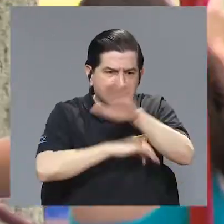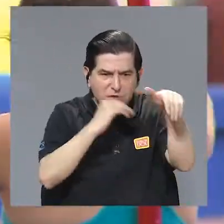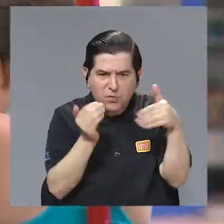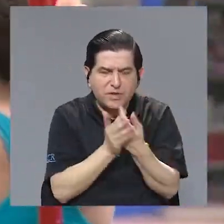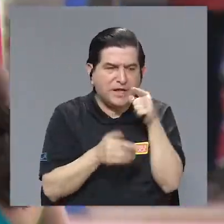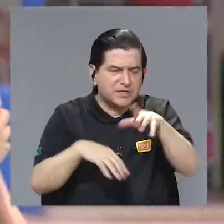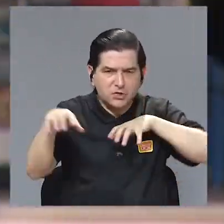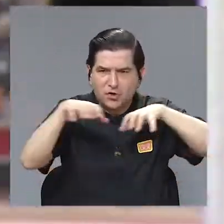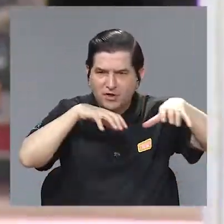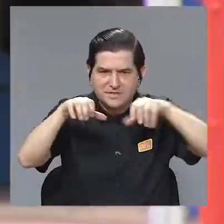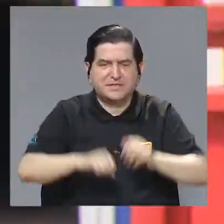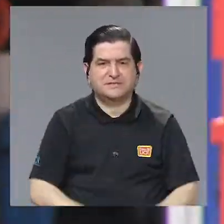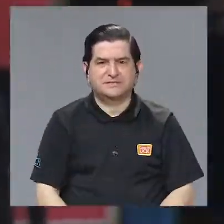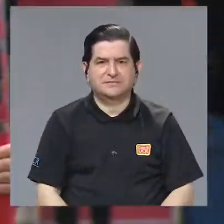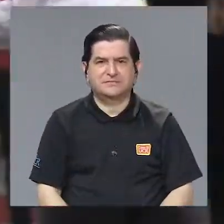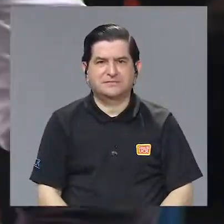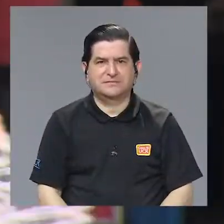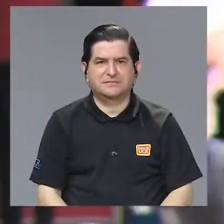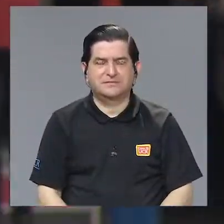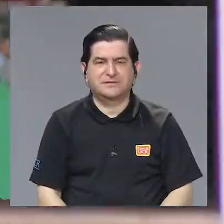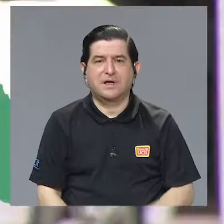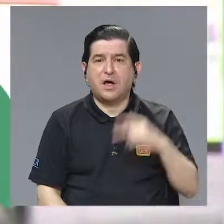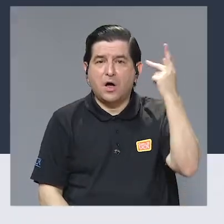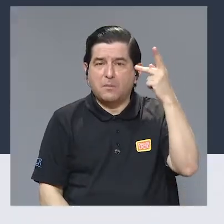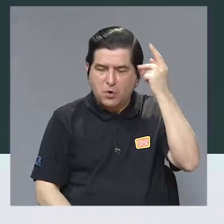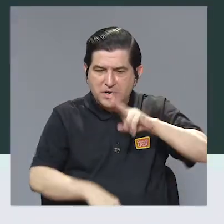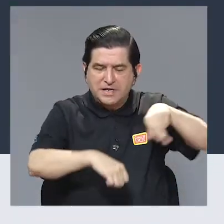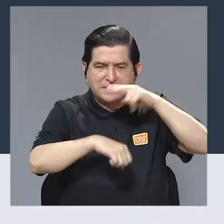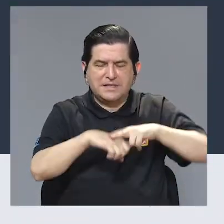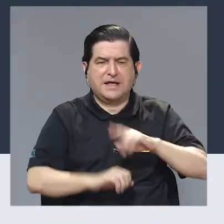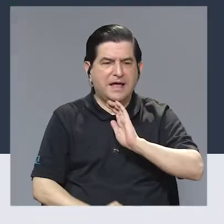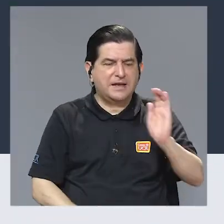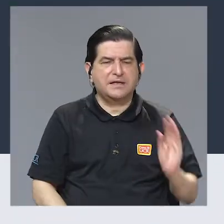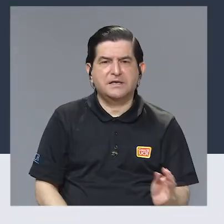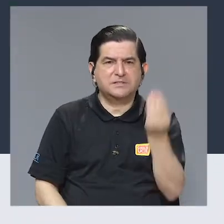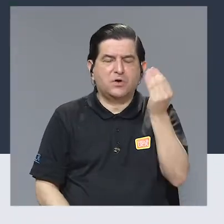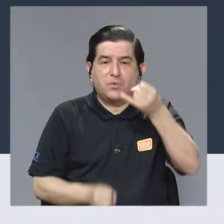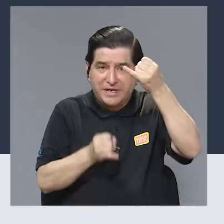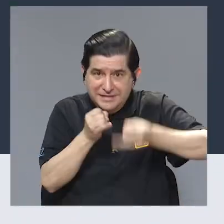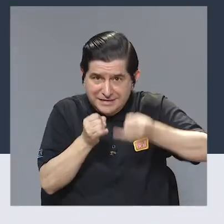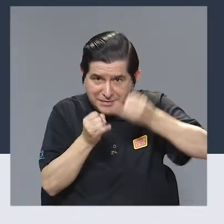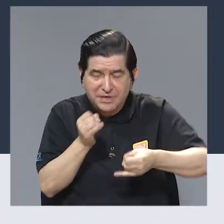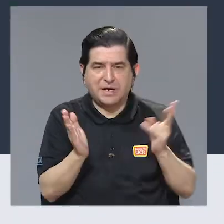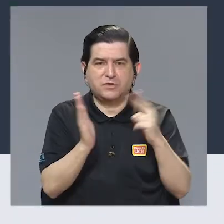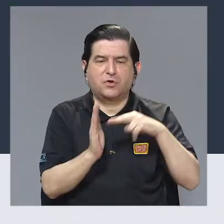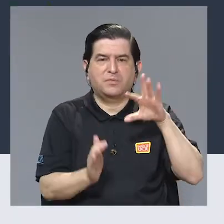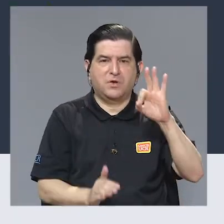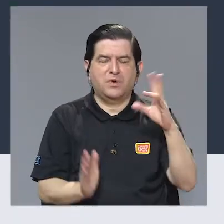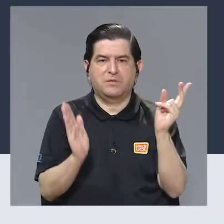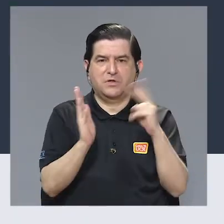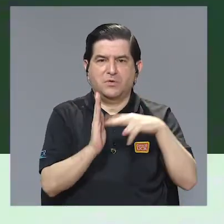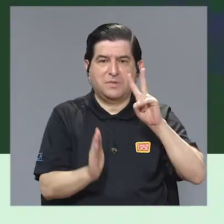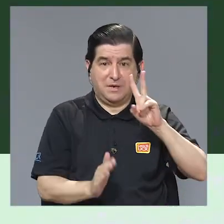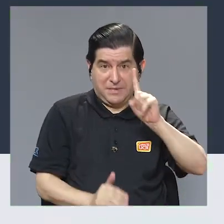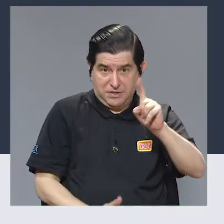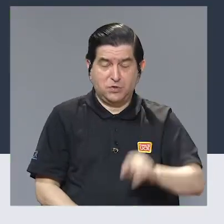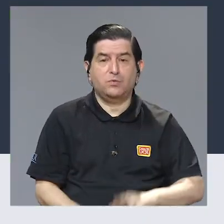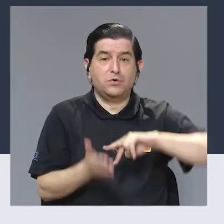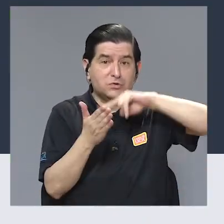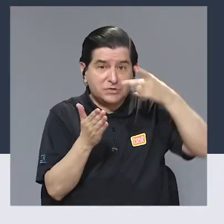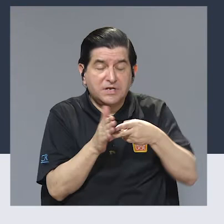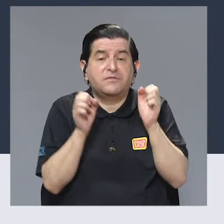garantizarse todas estas acciones. El vencimiento de la Política Nacional para la Niñez y la Adolescencia